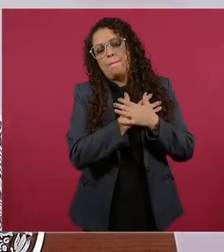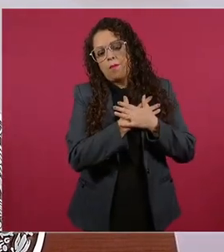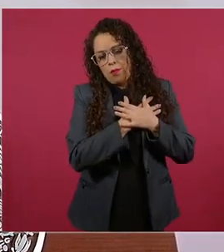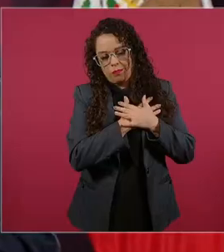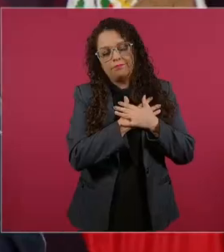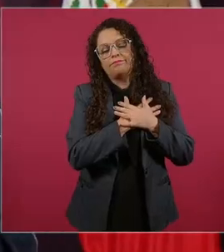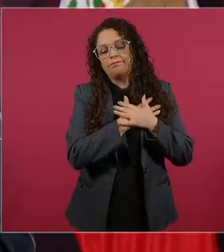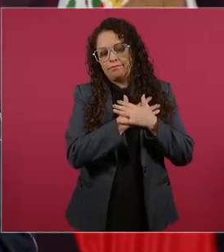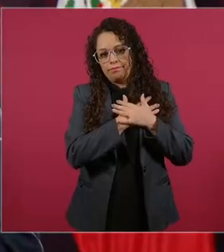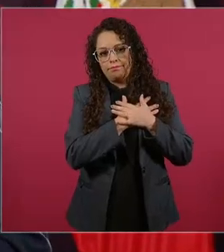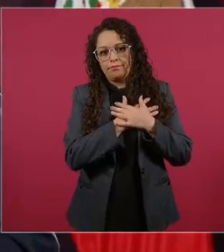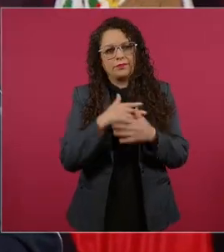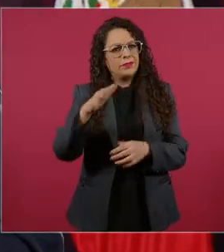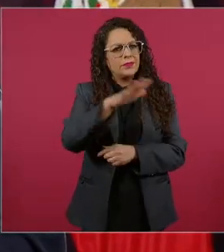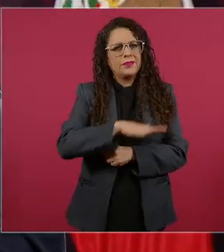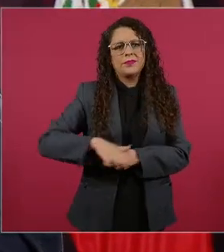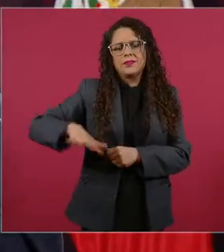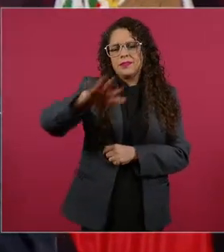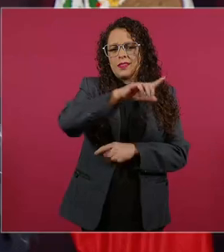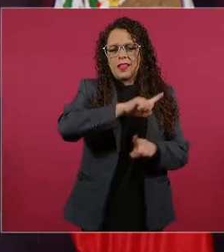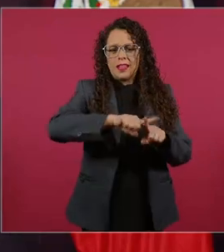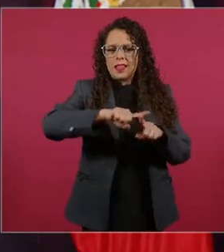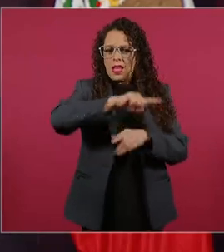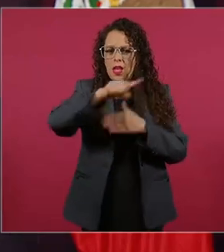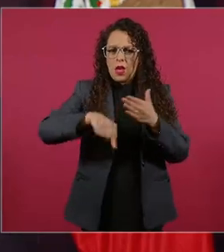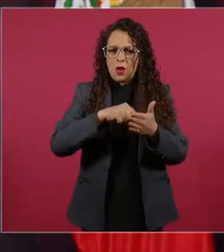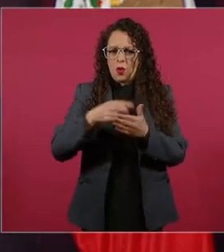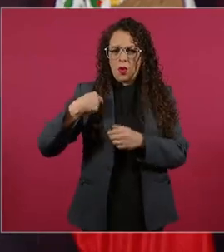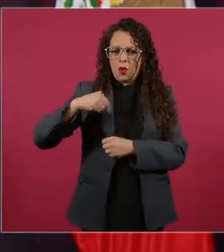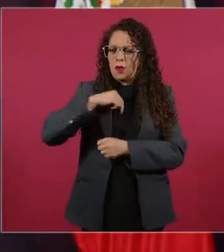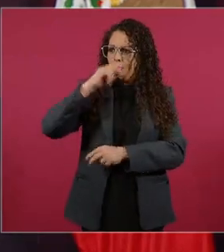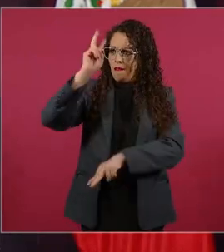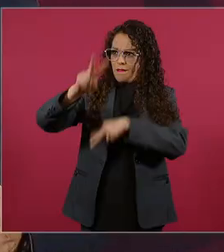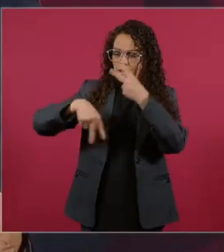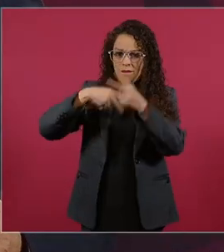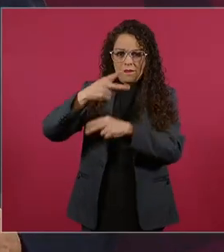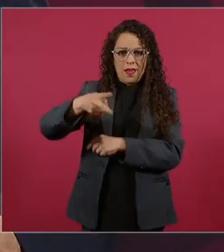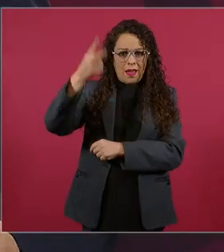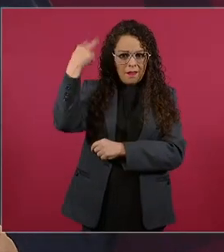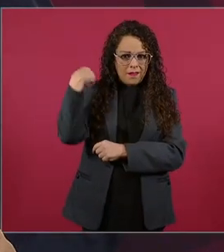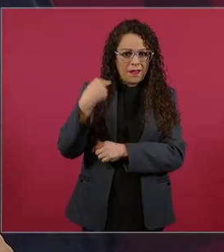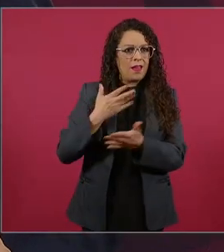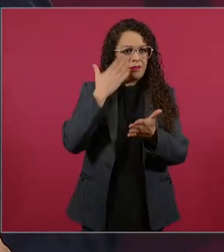en todos lados, donde vamos.